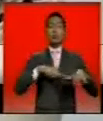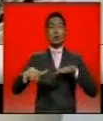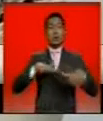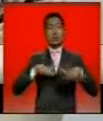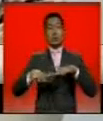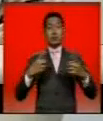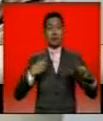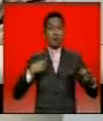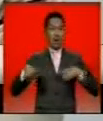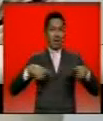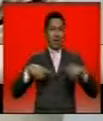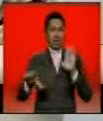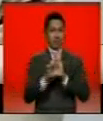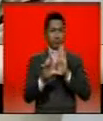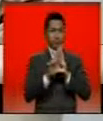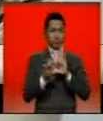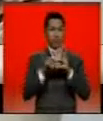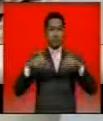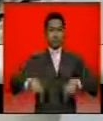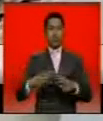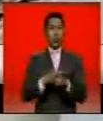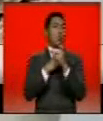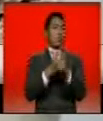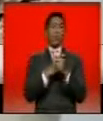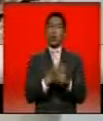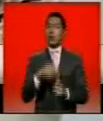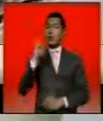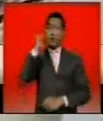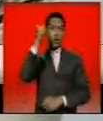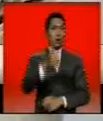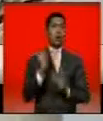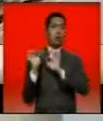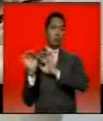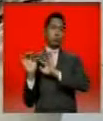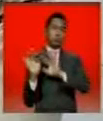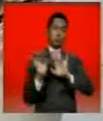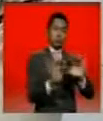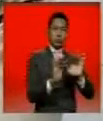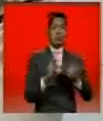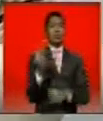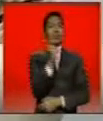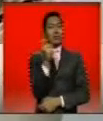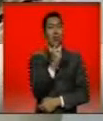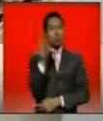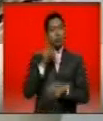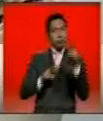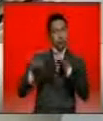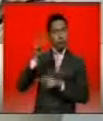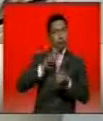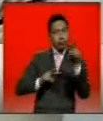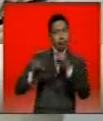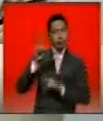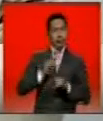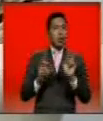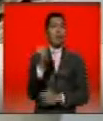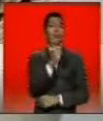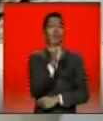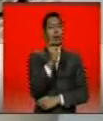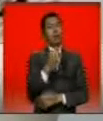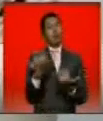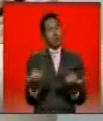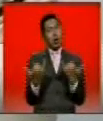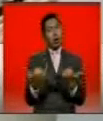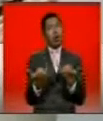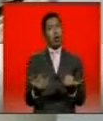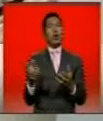mañana, convocado de carácter urgente también, considerando que esto es una ley que se ha presentado con carácter económico urgente, pueda calificar